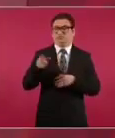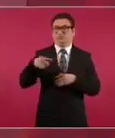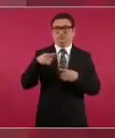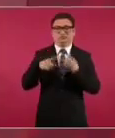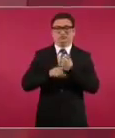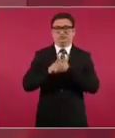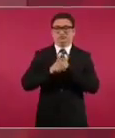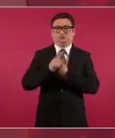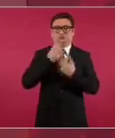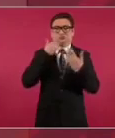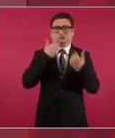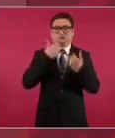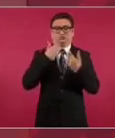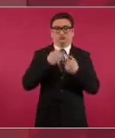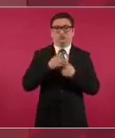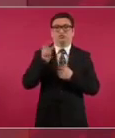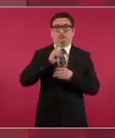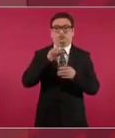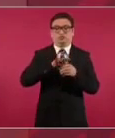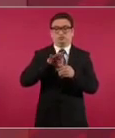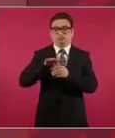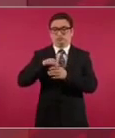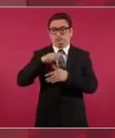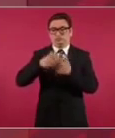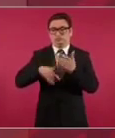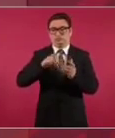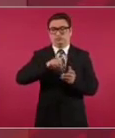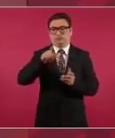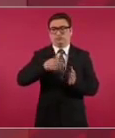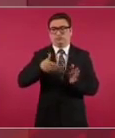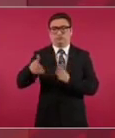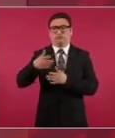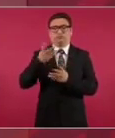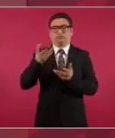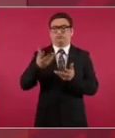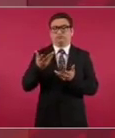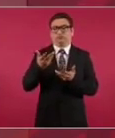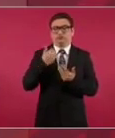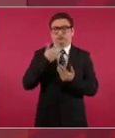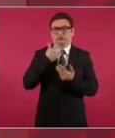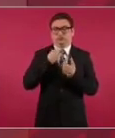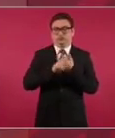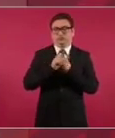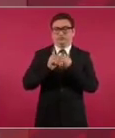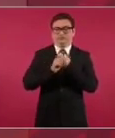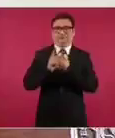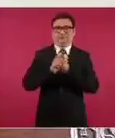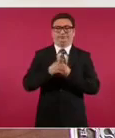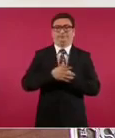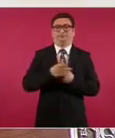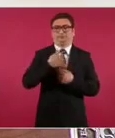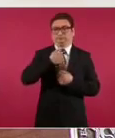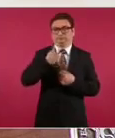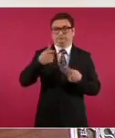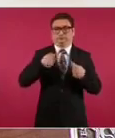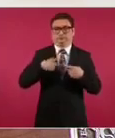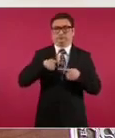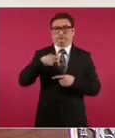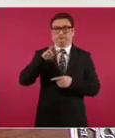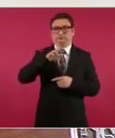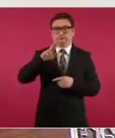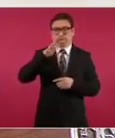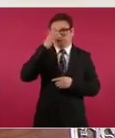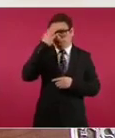conflicto postelectoral y que se reconoció el voto de